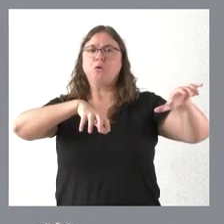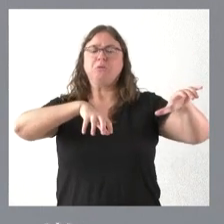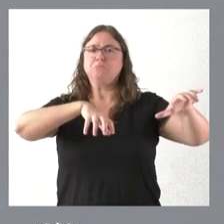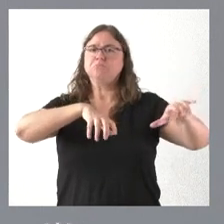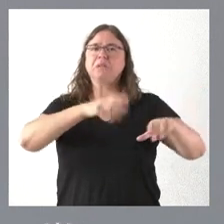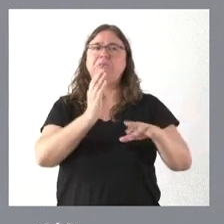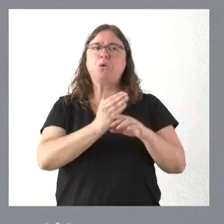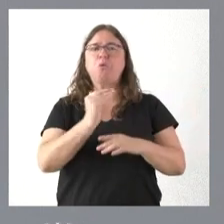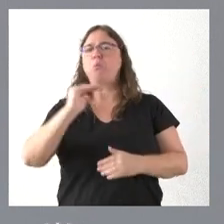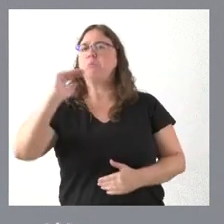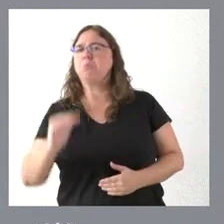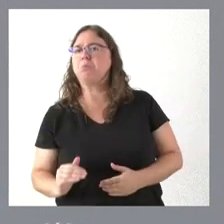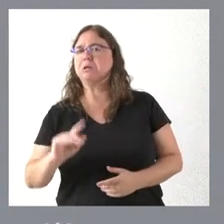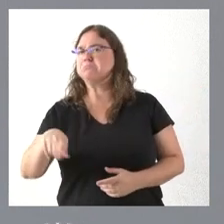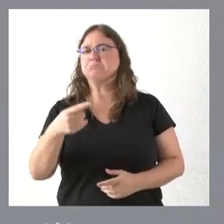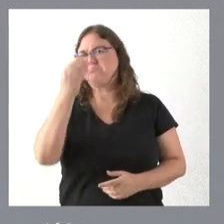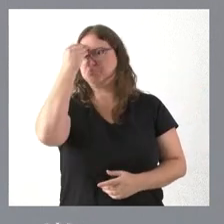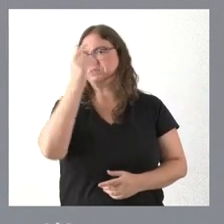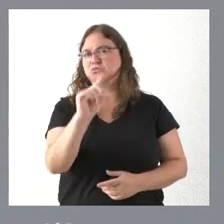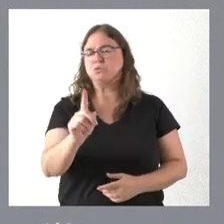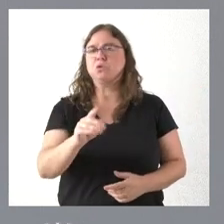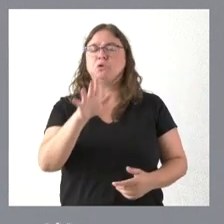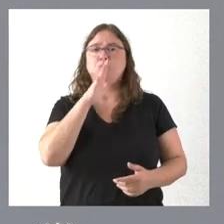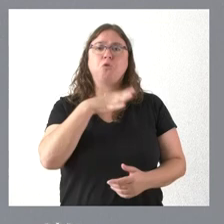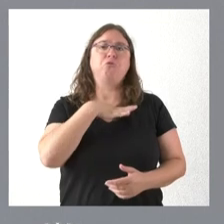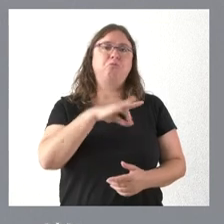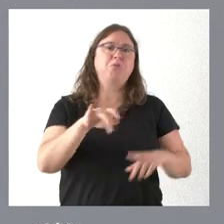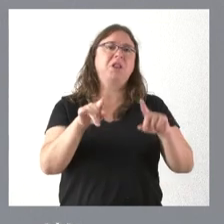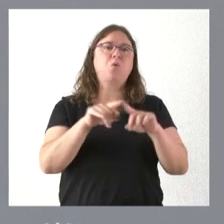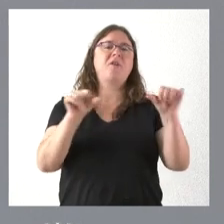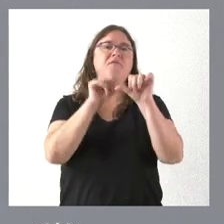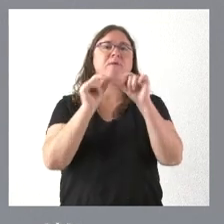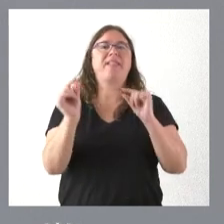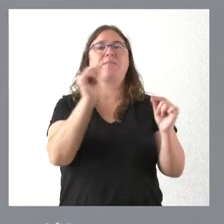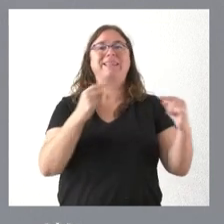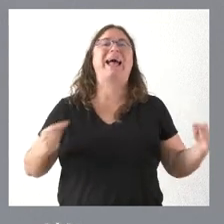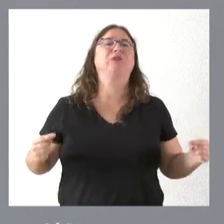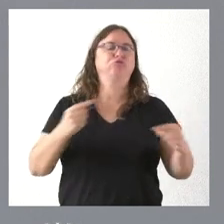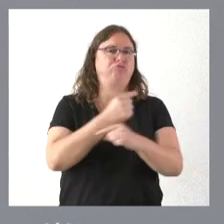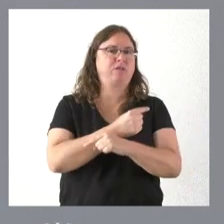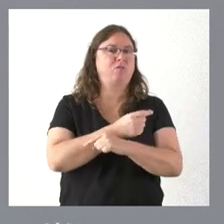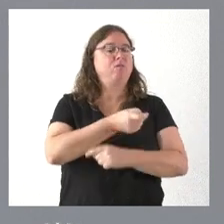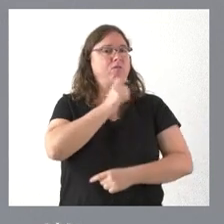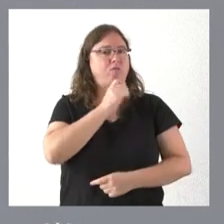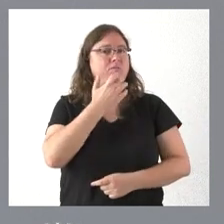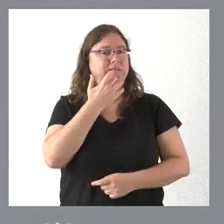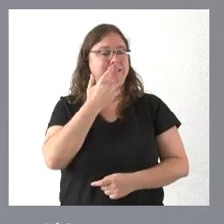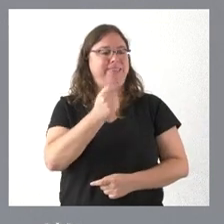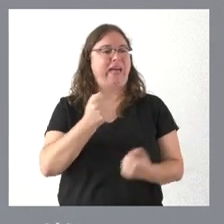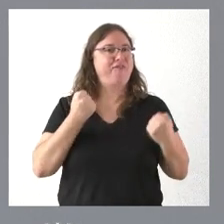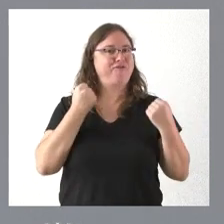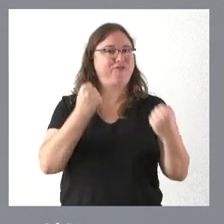sobre uno de ellos como usted planteaba quizá podría plantearse también el debate contrario En qué medida lo que hace es reforzar